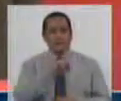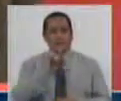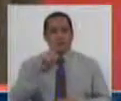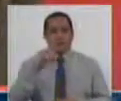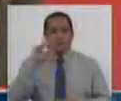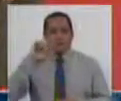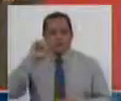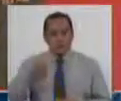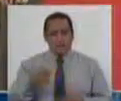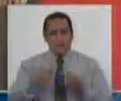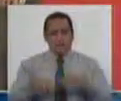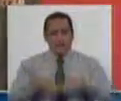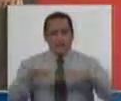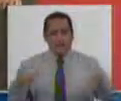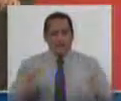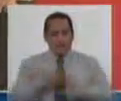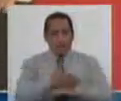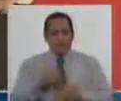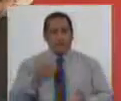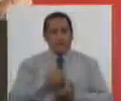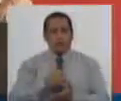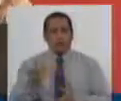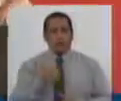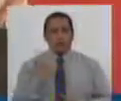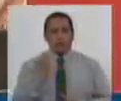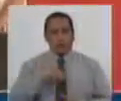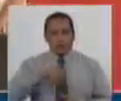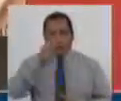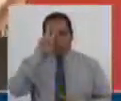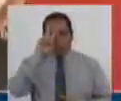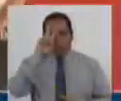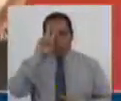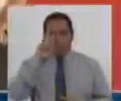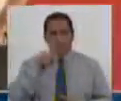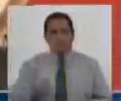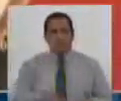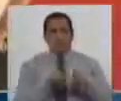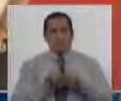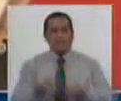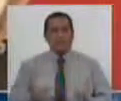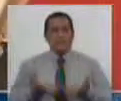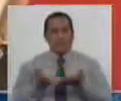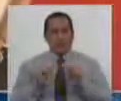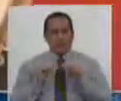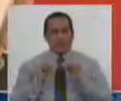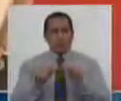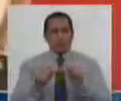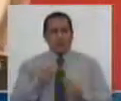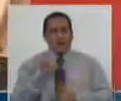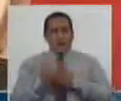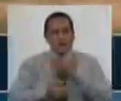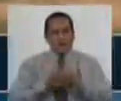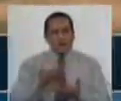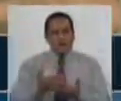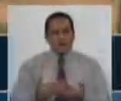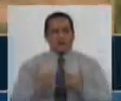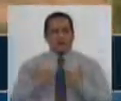110.000 mobiliarios que estamos comprando a nivel nacional y sirve para seguir proveyendo